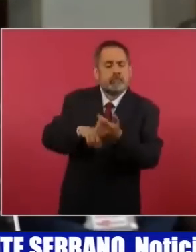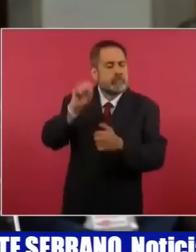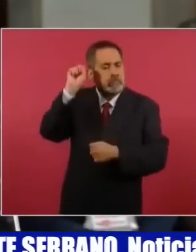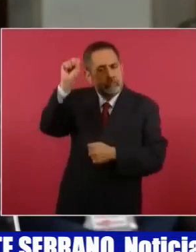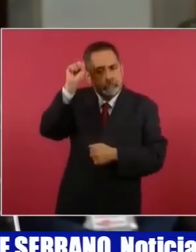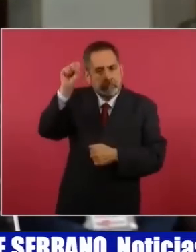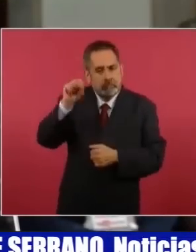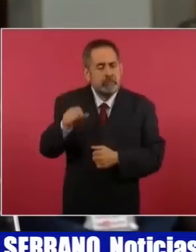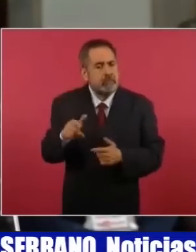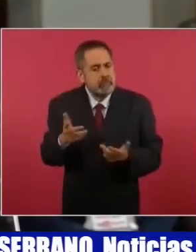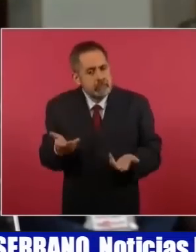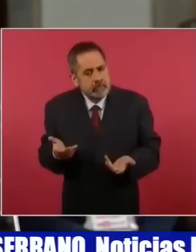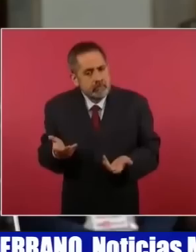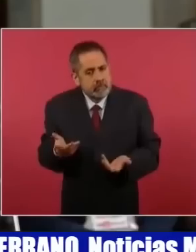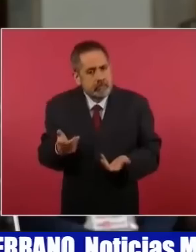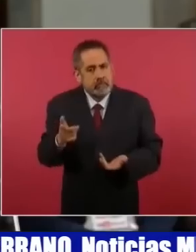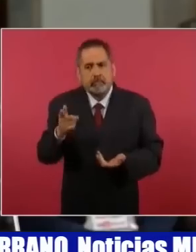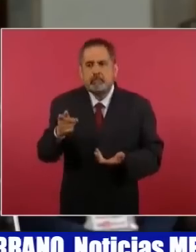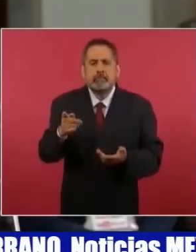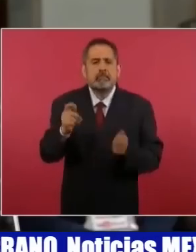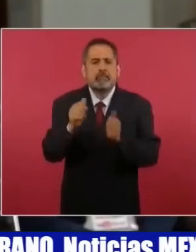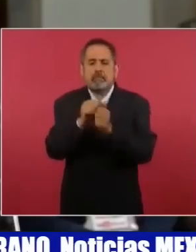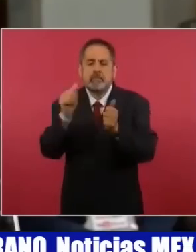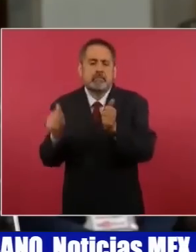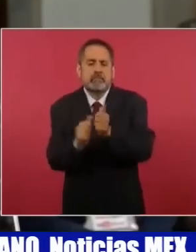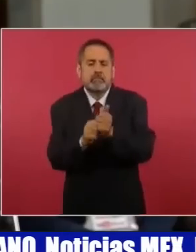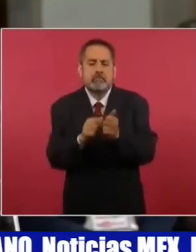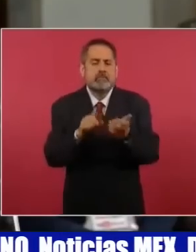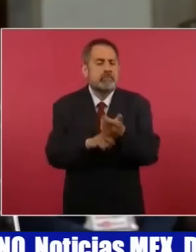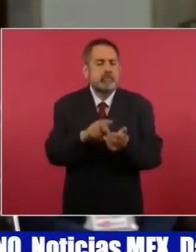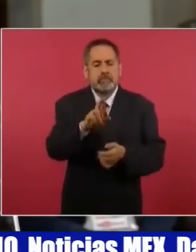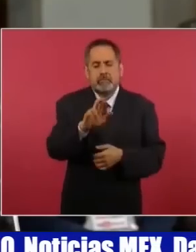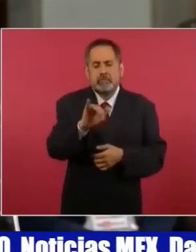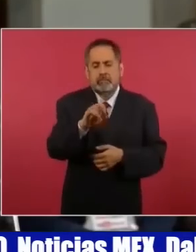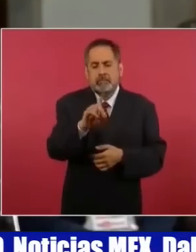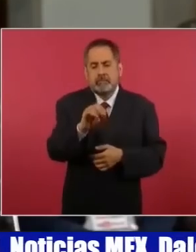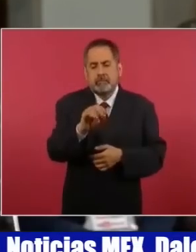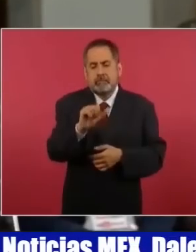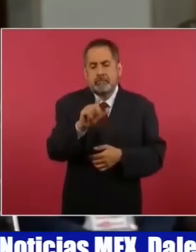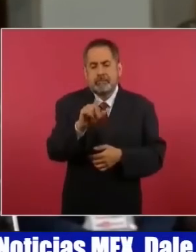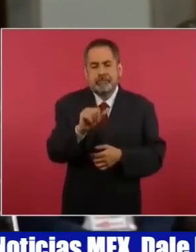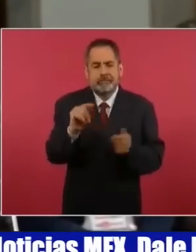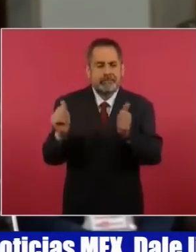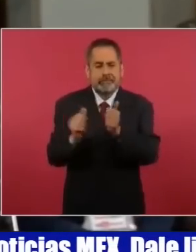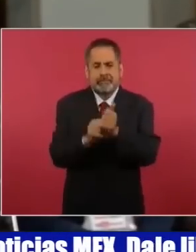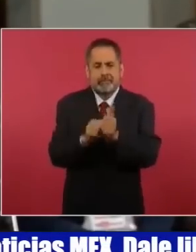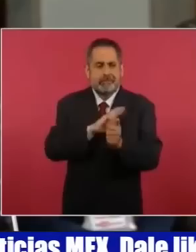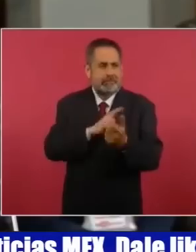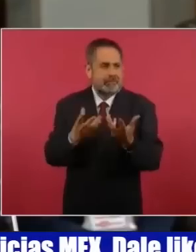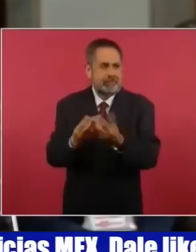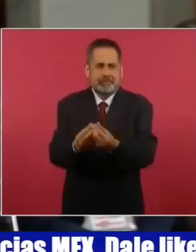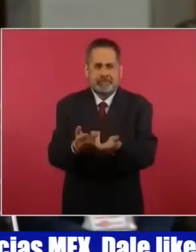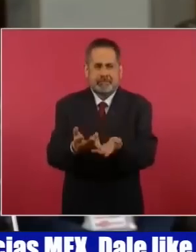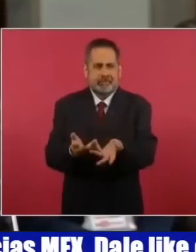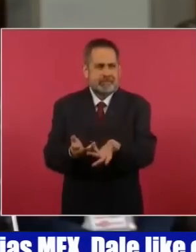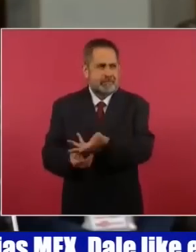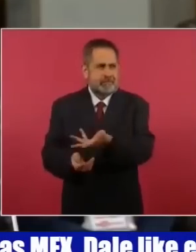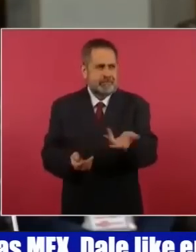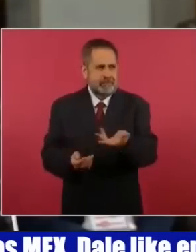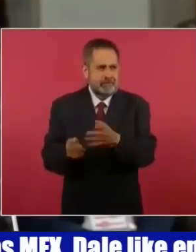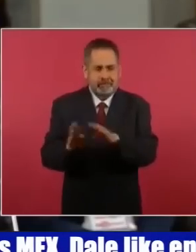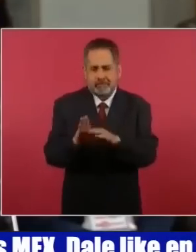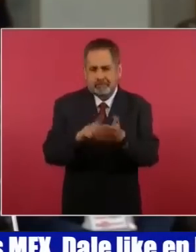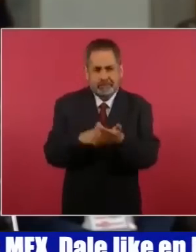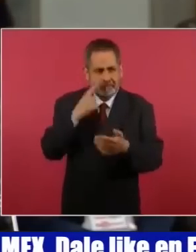Él es particular de Ricardo Aldana. Entonces, preguntarle su opinión, porque de hecho tuvieron una